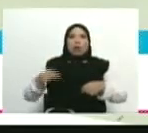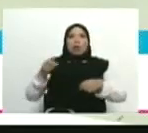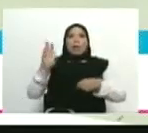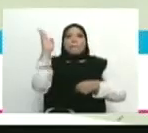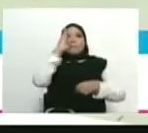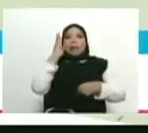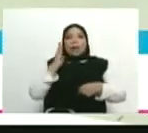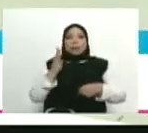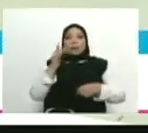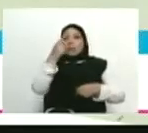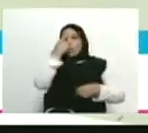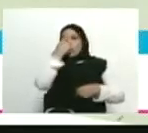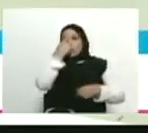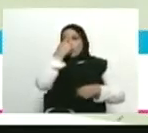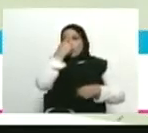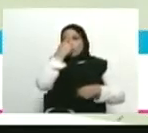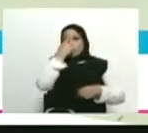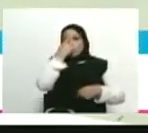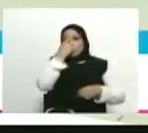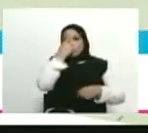Brasil, la India,